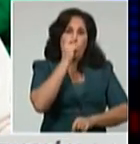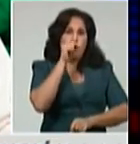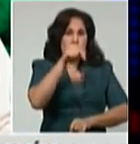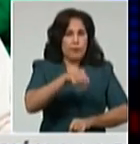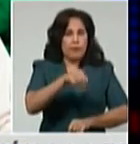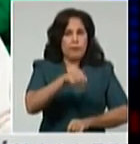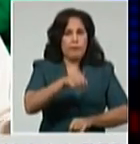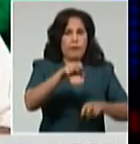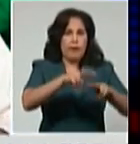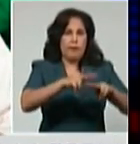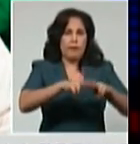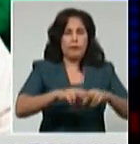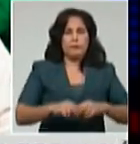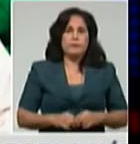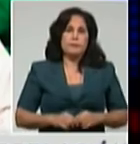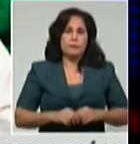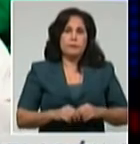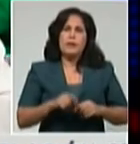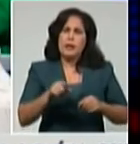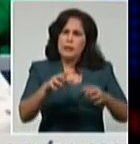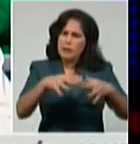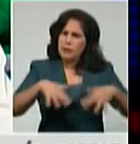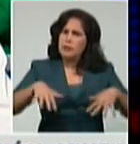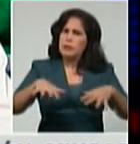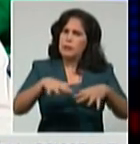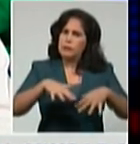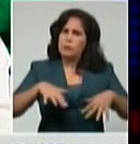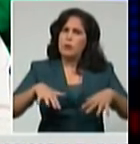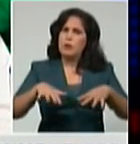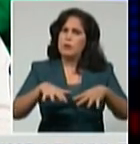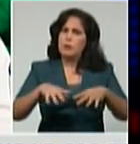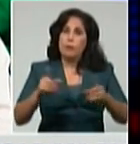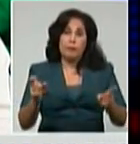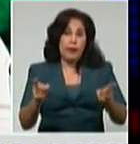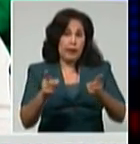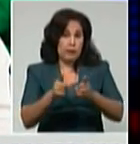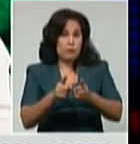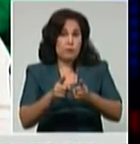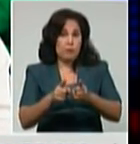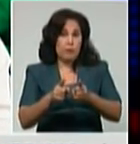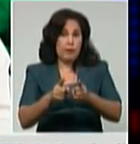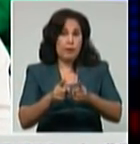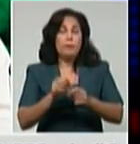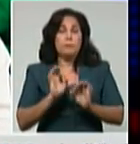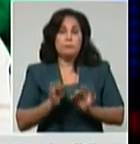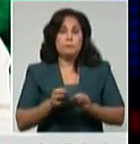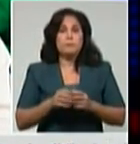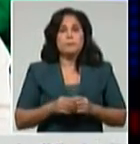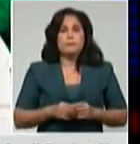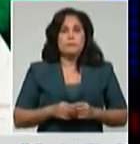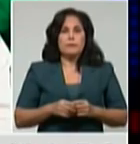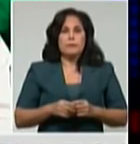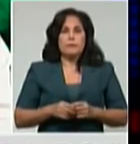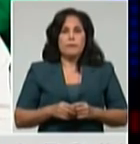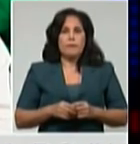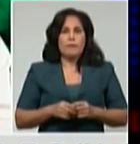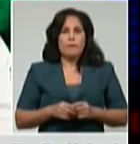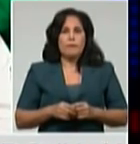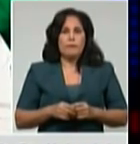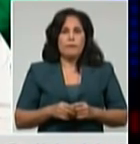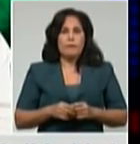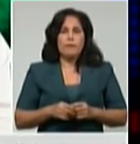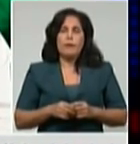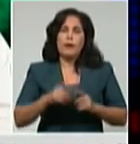Habana. Esta es la situación resumida, ahí teniendo en cuenta las